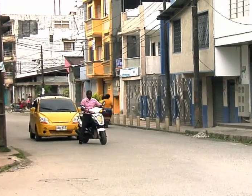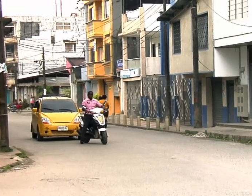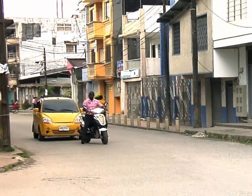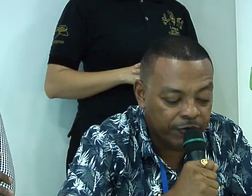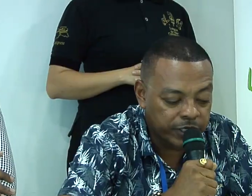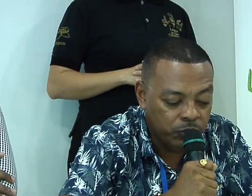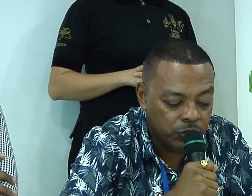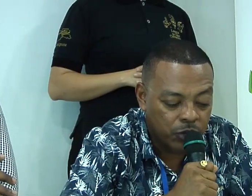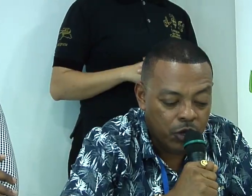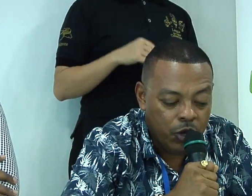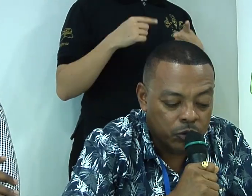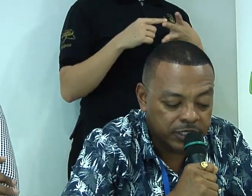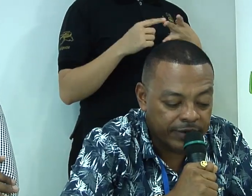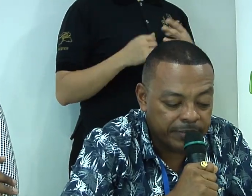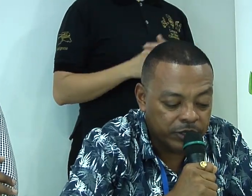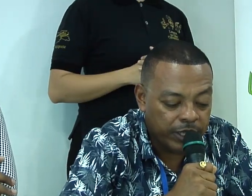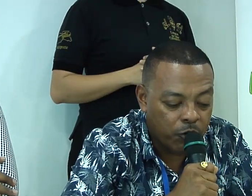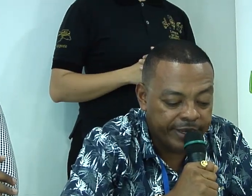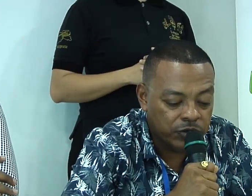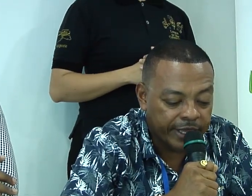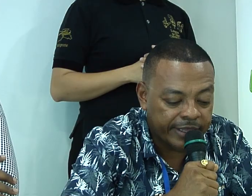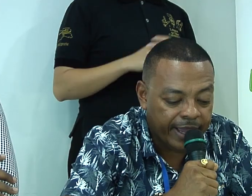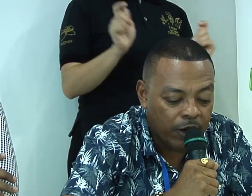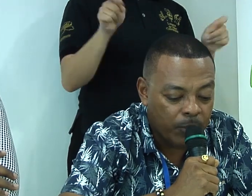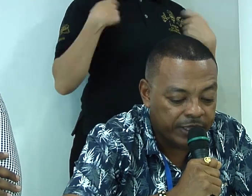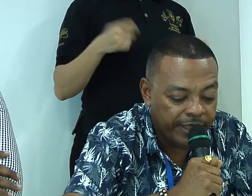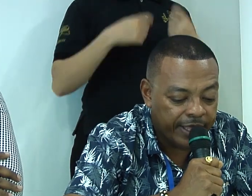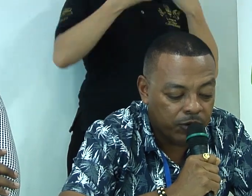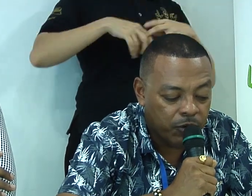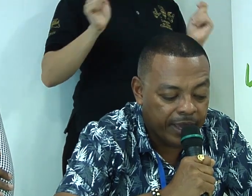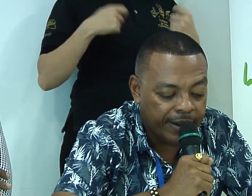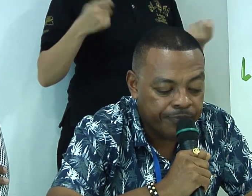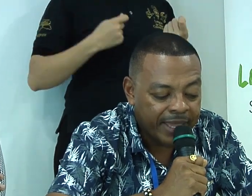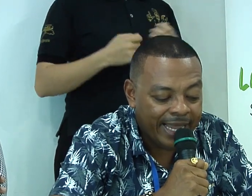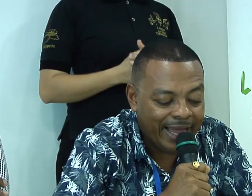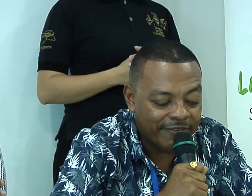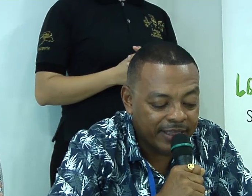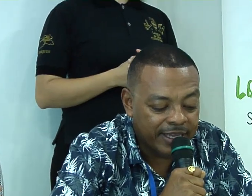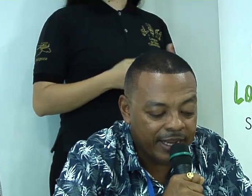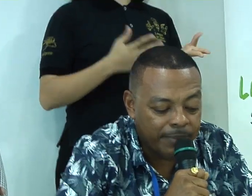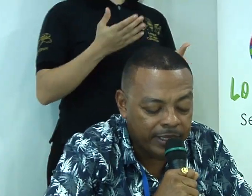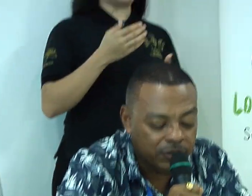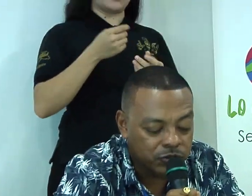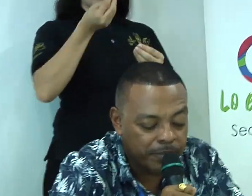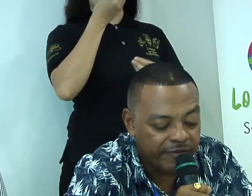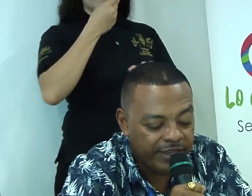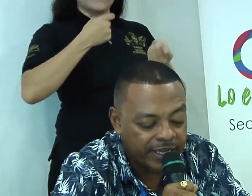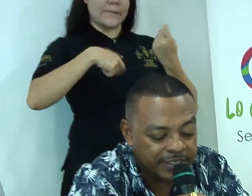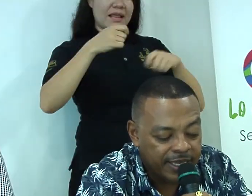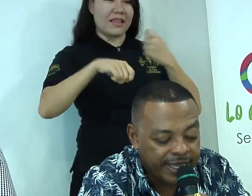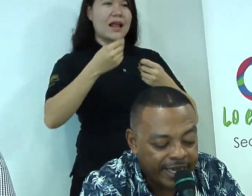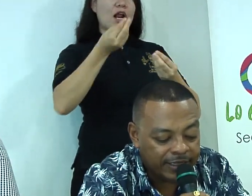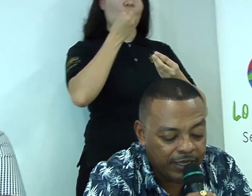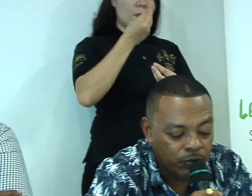decreto. Párrafo segundo. Los establecimientos de comercio que tengan como actividad económica la venta de alimentos,